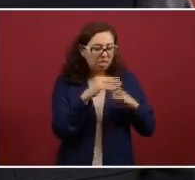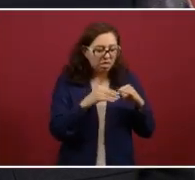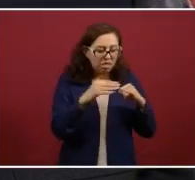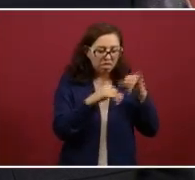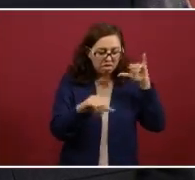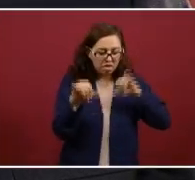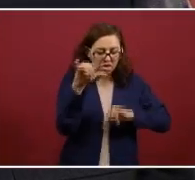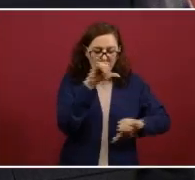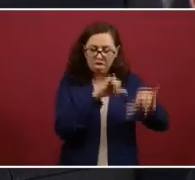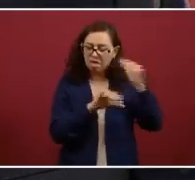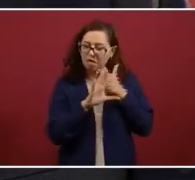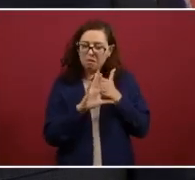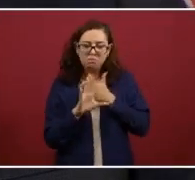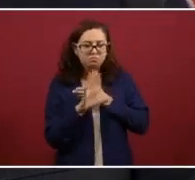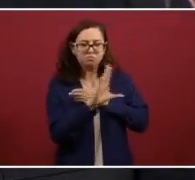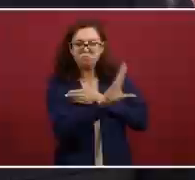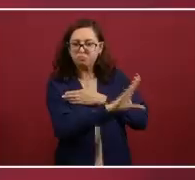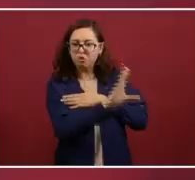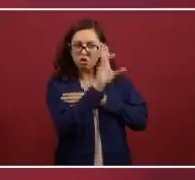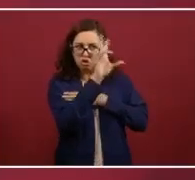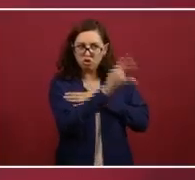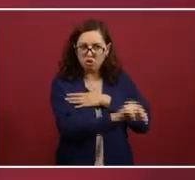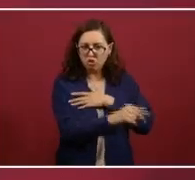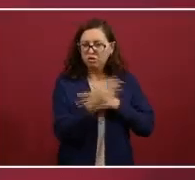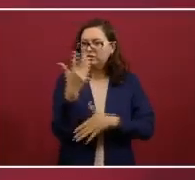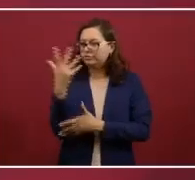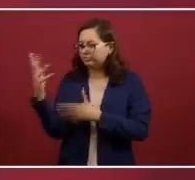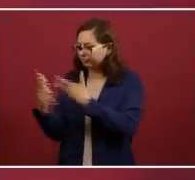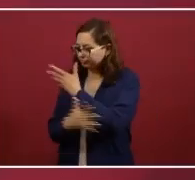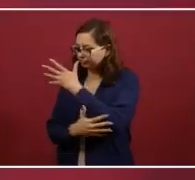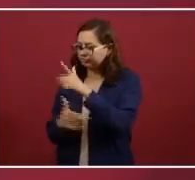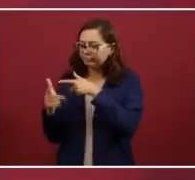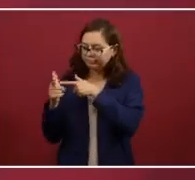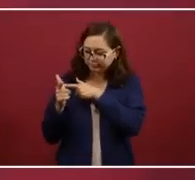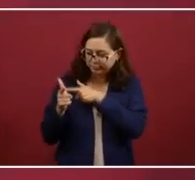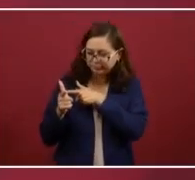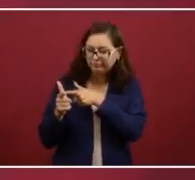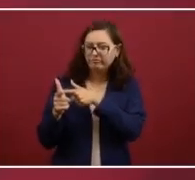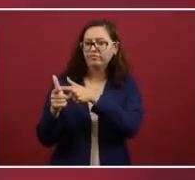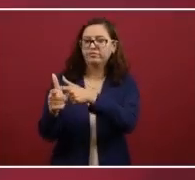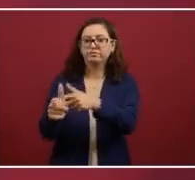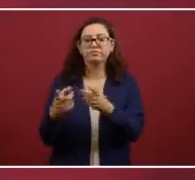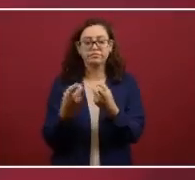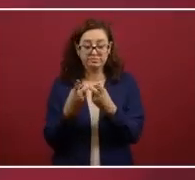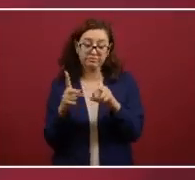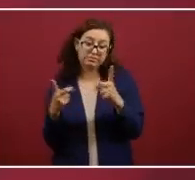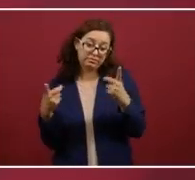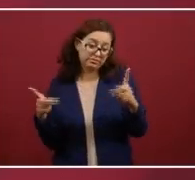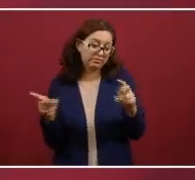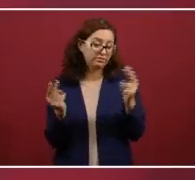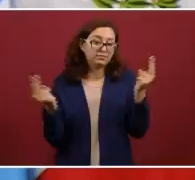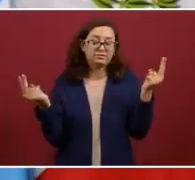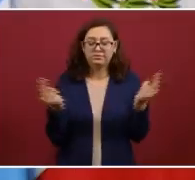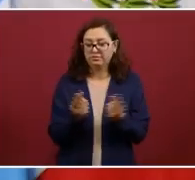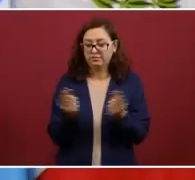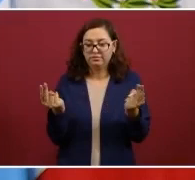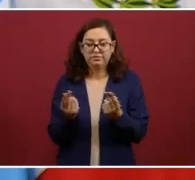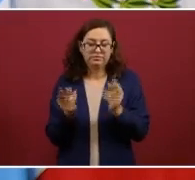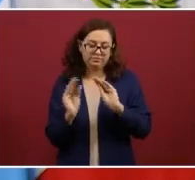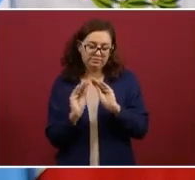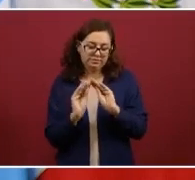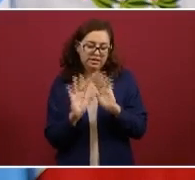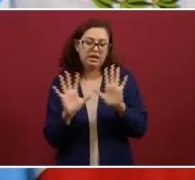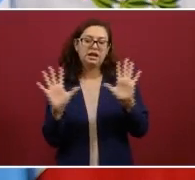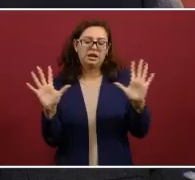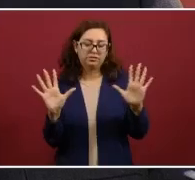sustentable. O sea, crecer porque necesitamos